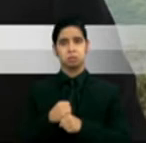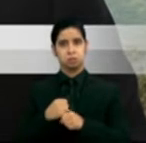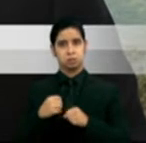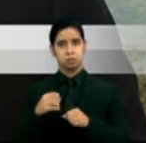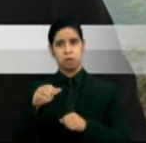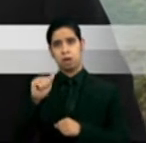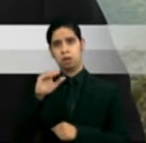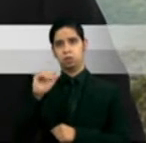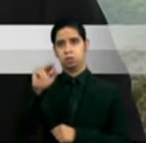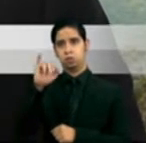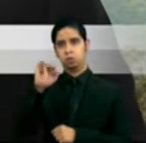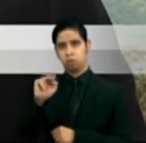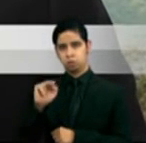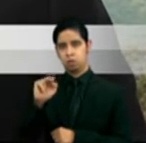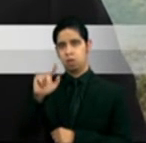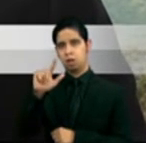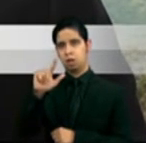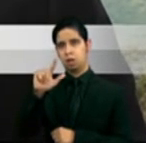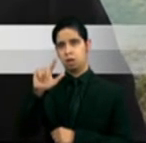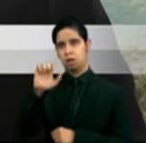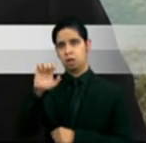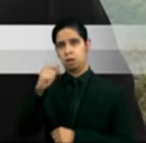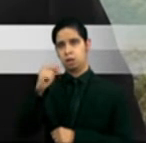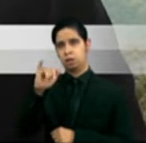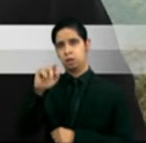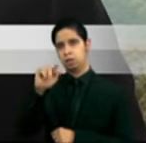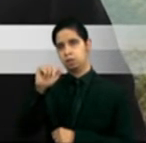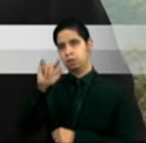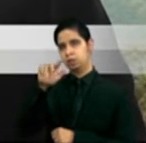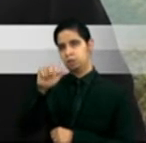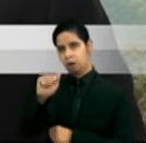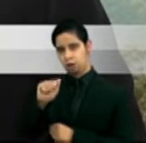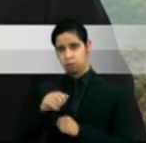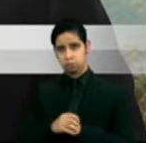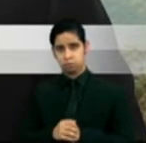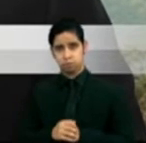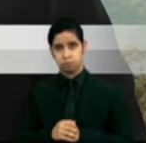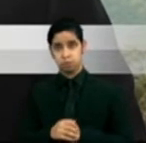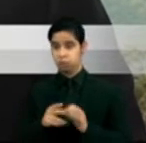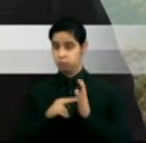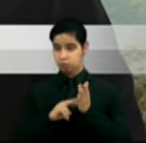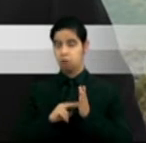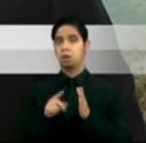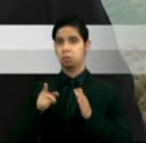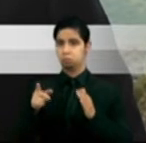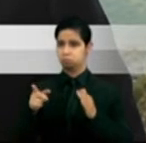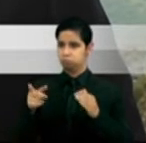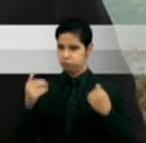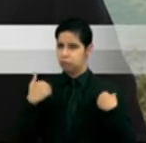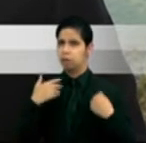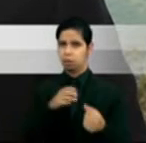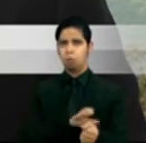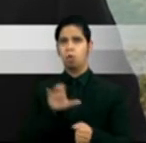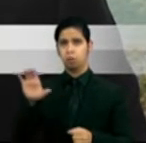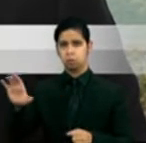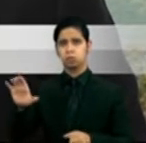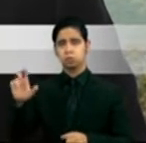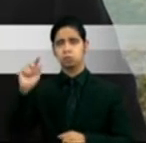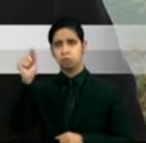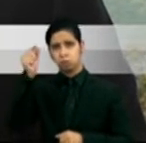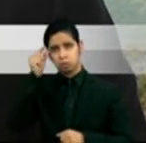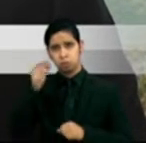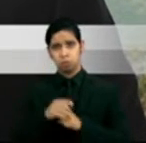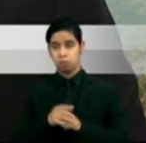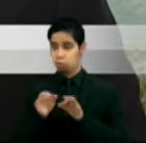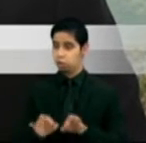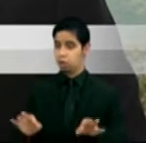año donde la sesión legislativa se reúne durante un solo periodo. Así que va todavía a tener unos grandes poderes, va todavía a